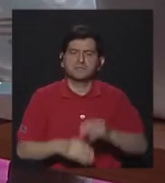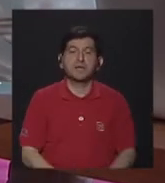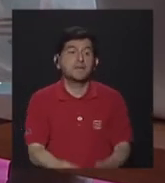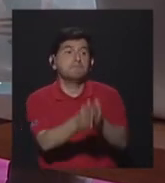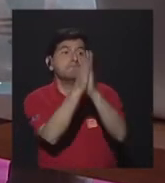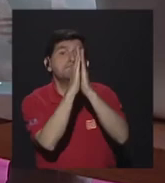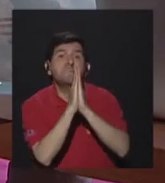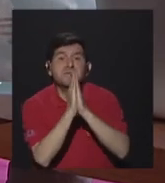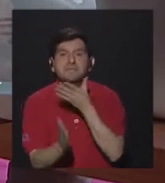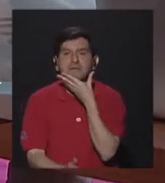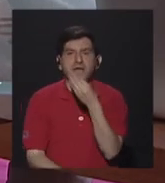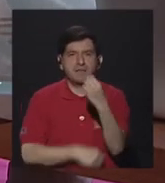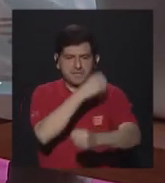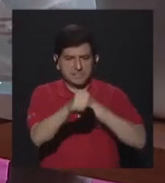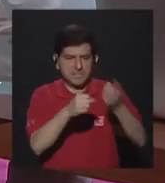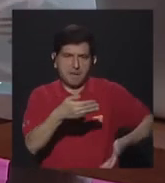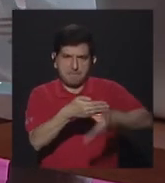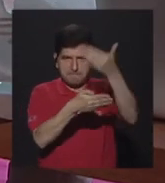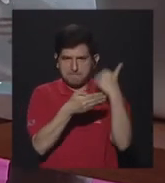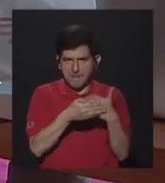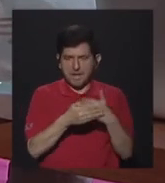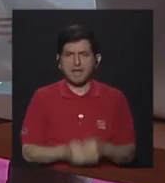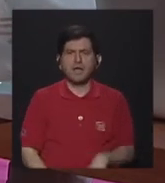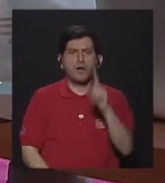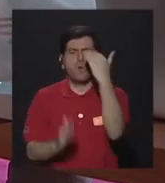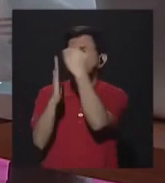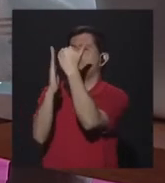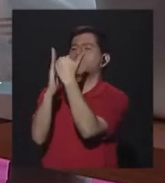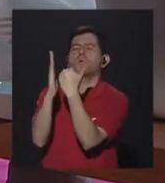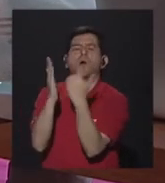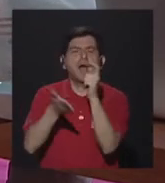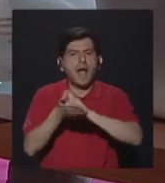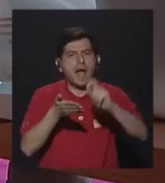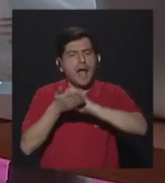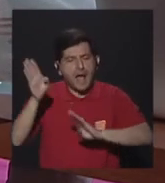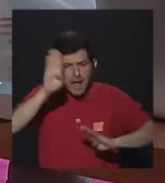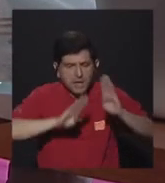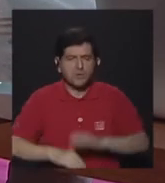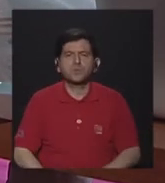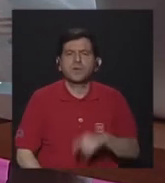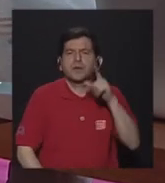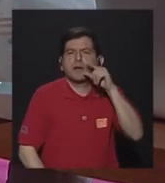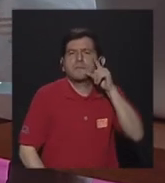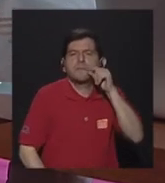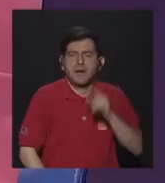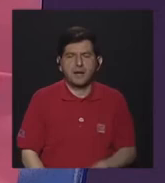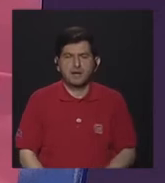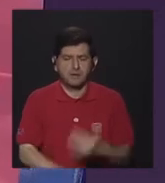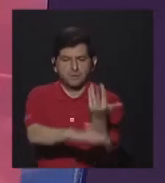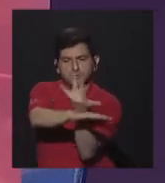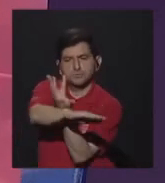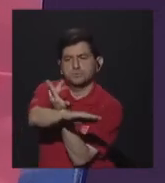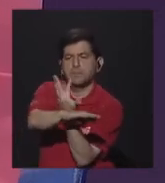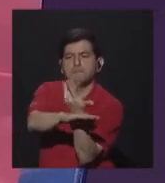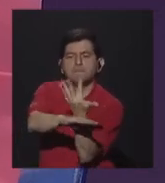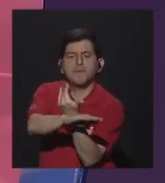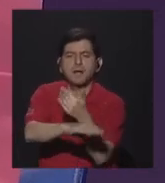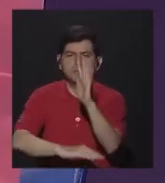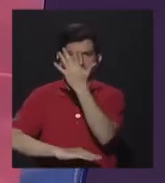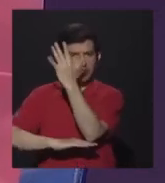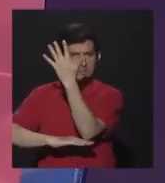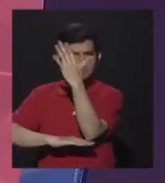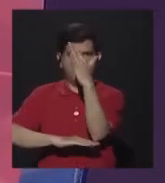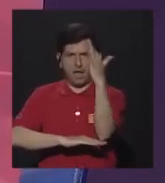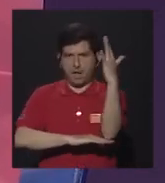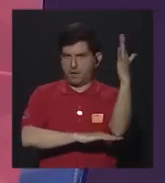solicitan en diciembre del año anterior un inventario a la escuela de biología de aves de plantas árboles en términos en